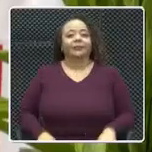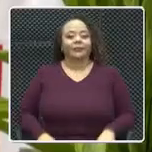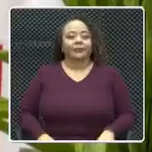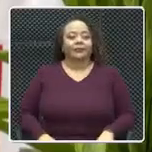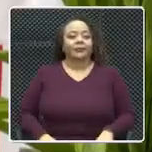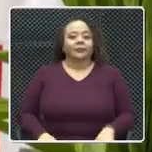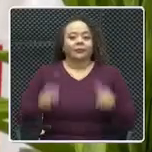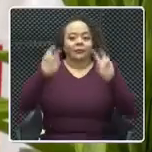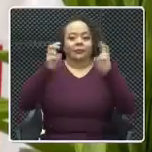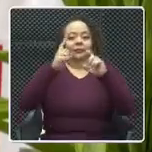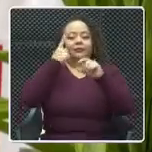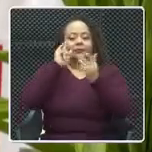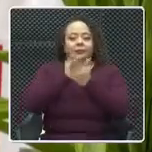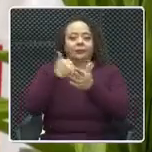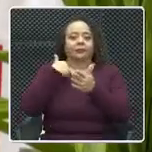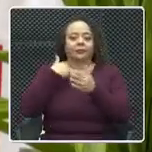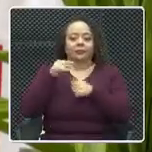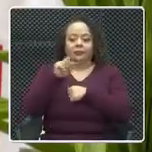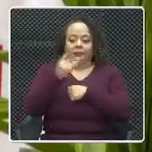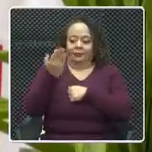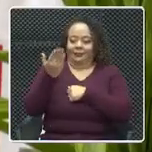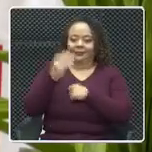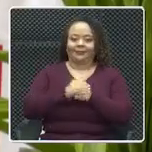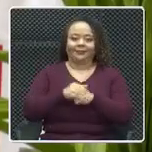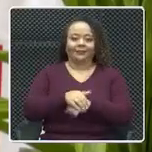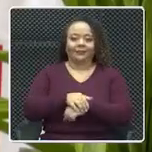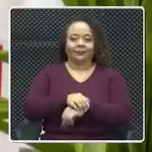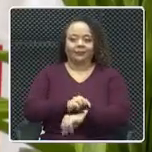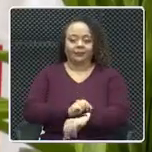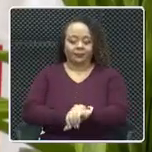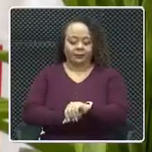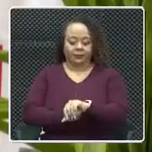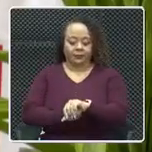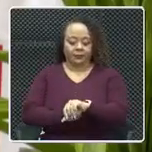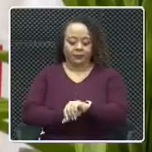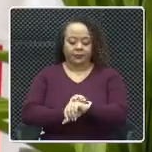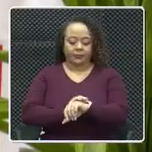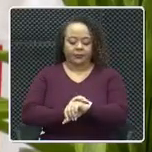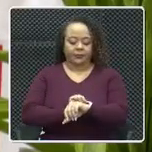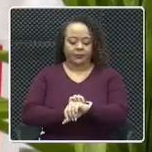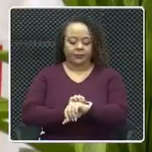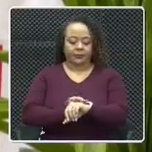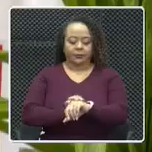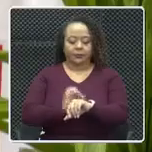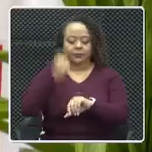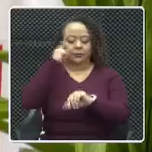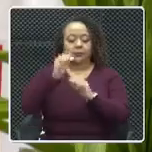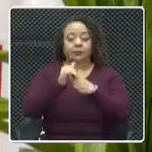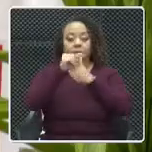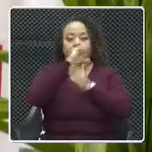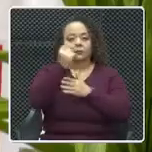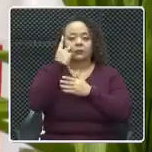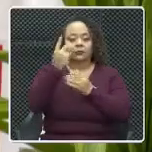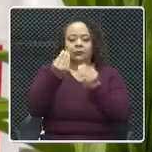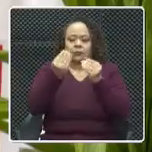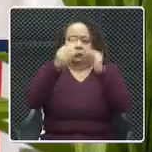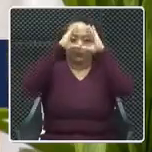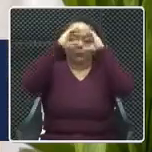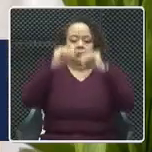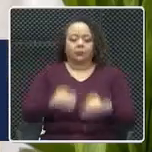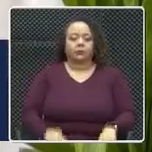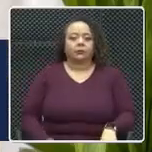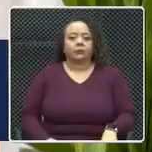del tema, pero bueno, para eso tenemos a las compañeras aquí de la Red de Salud para que nos guíen y vean que el montón de información nos han